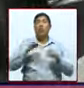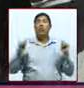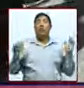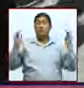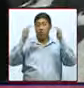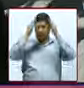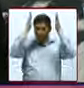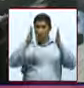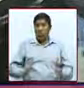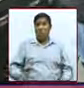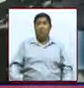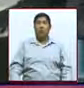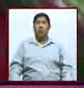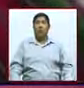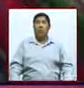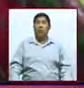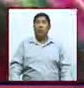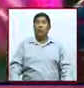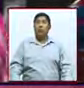paseños.